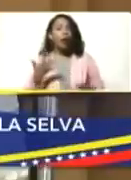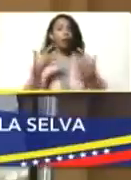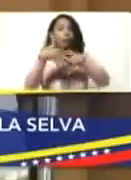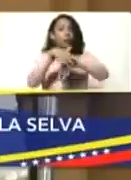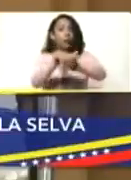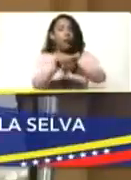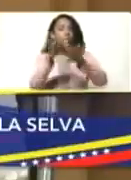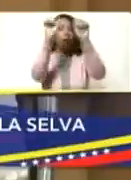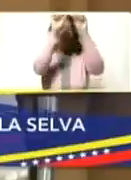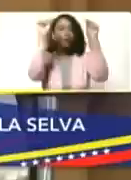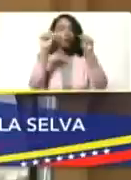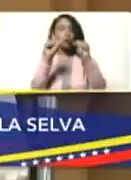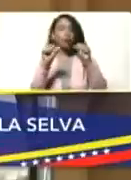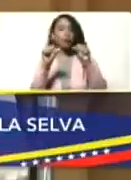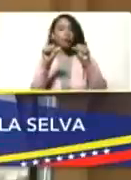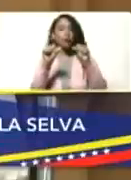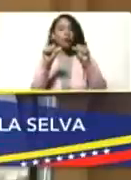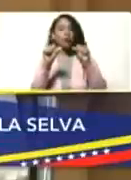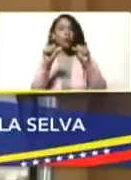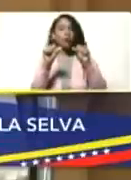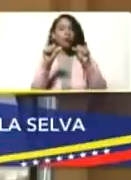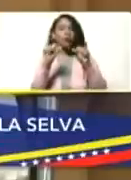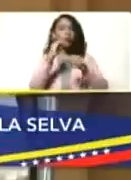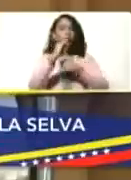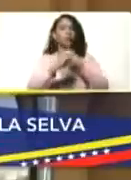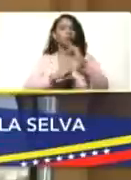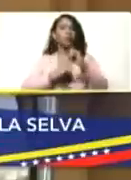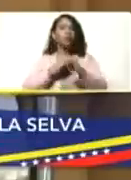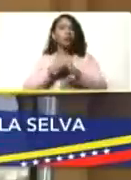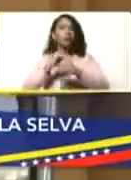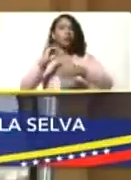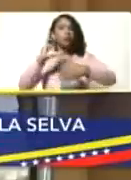integrarse al sistema interamericano de derechos humanos.